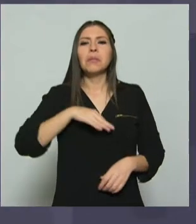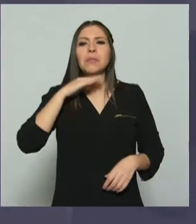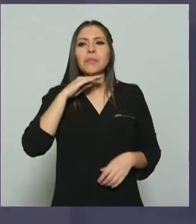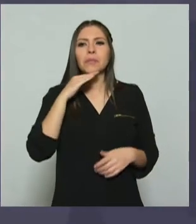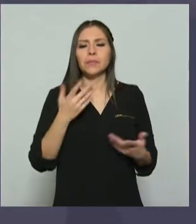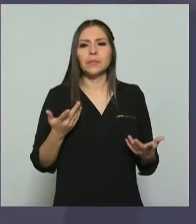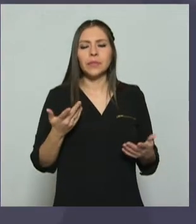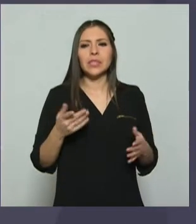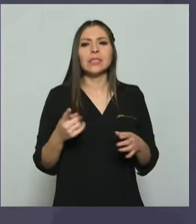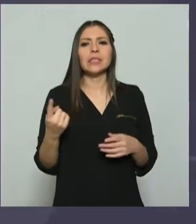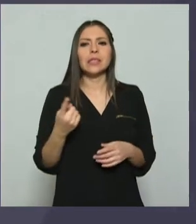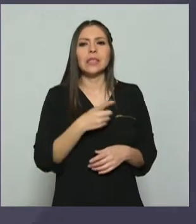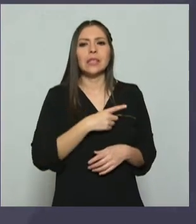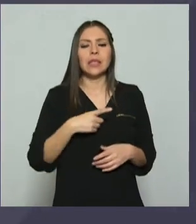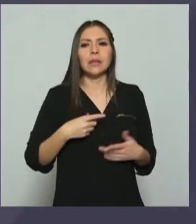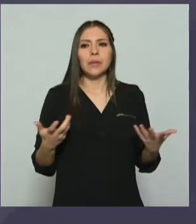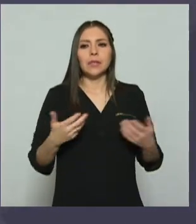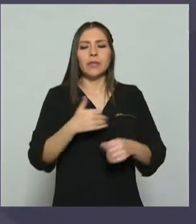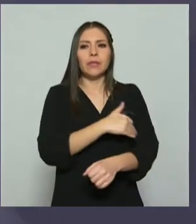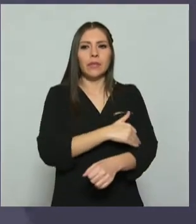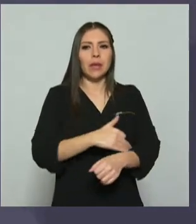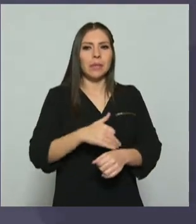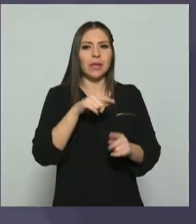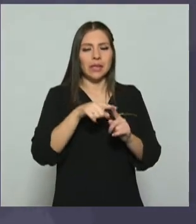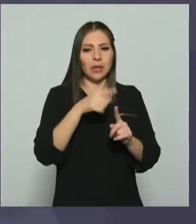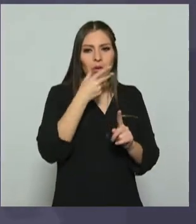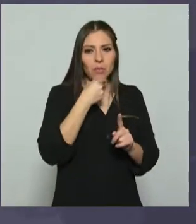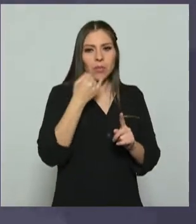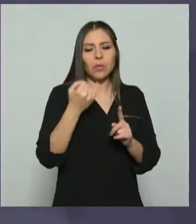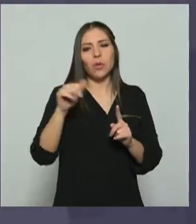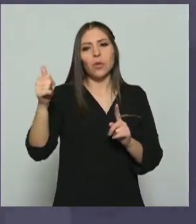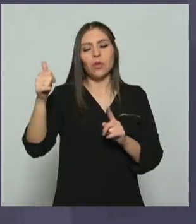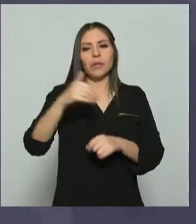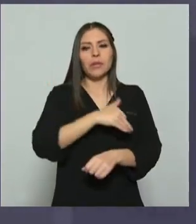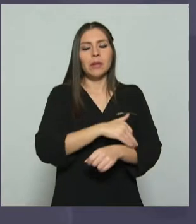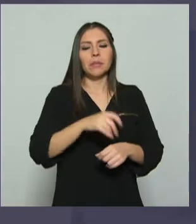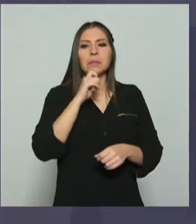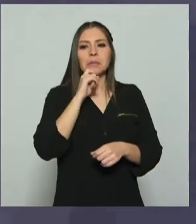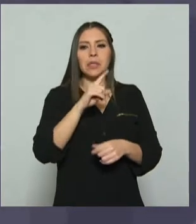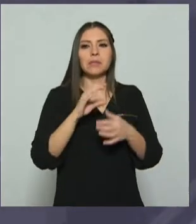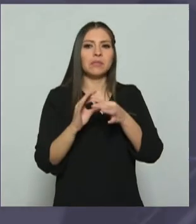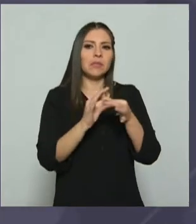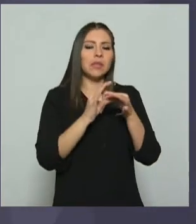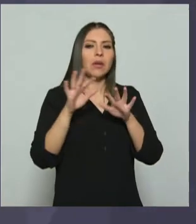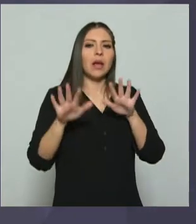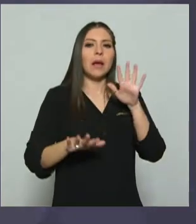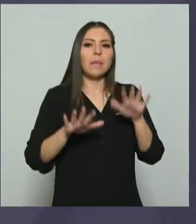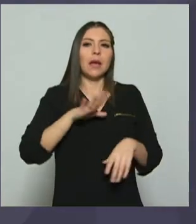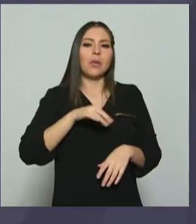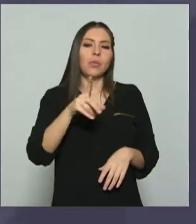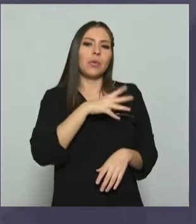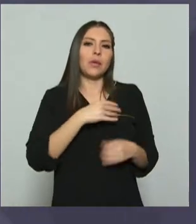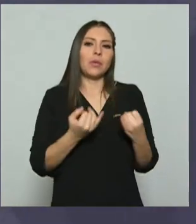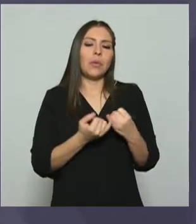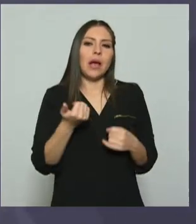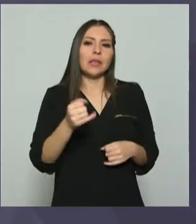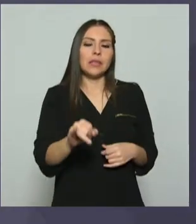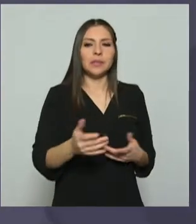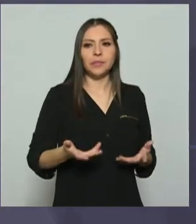en este caso la familia de este individuo, como todas las familias que están involucradas cuando tienen un hijo así?